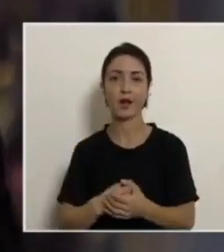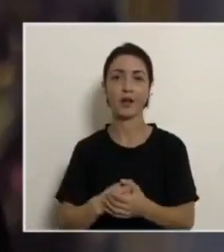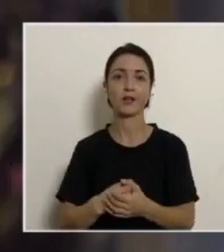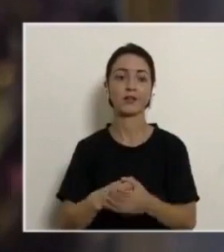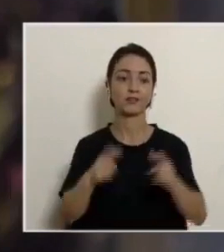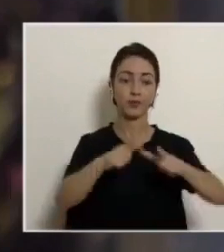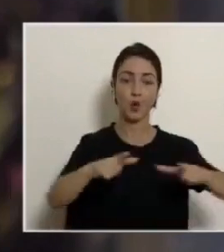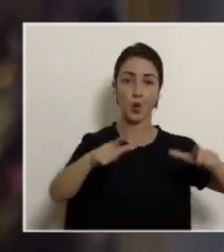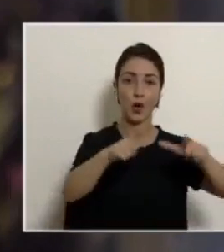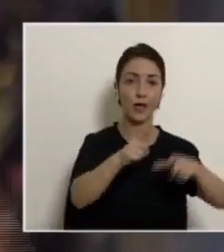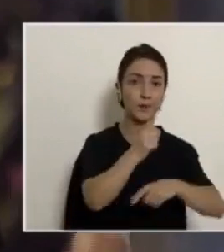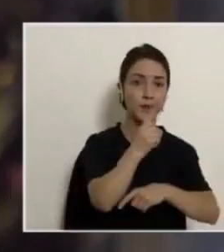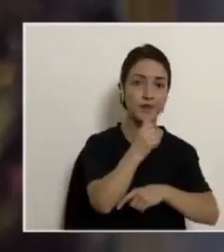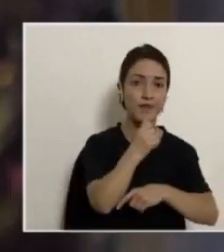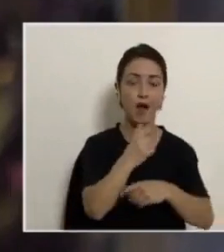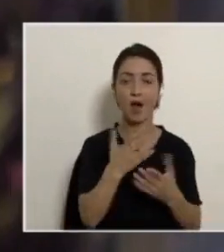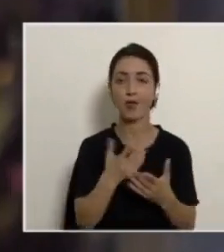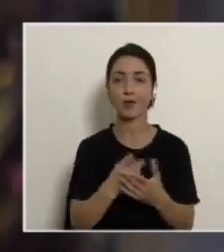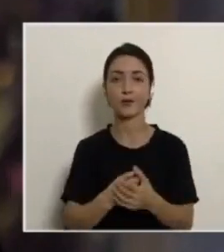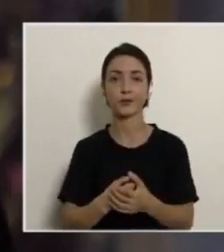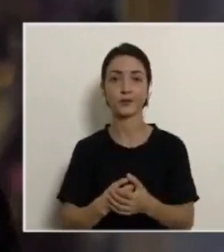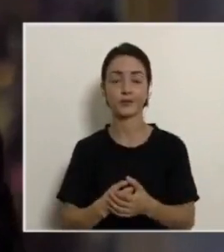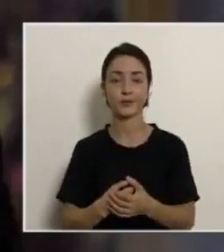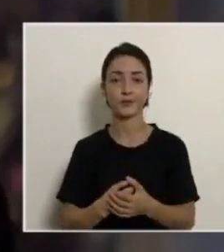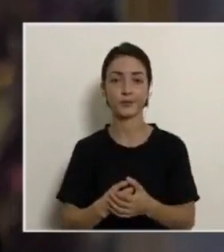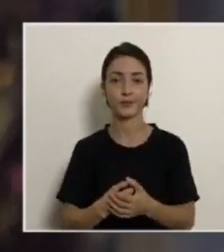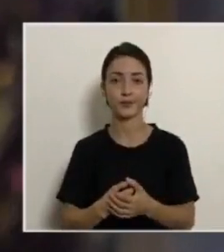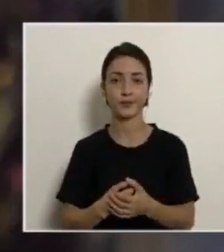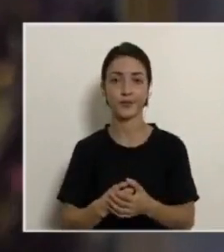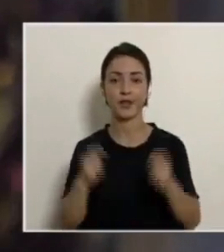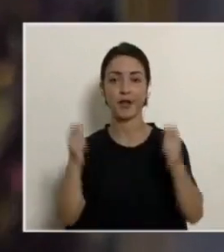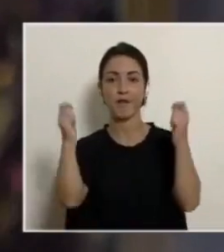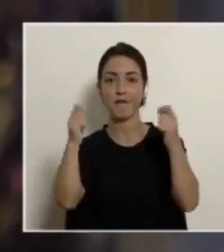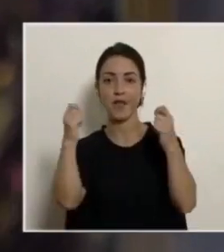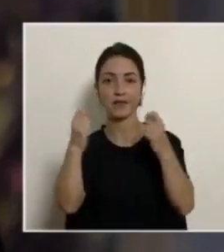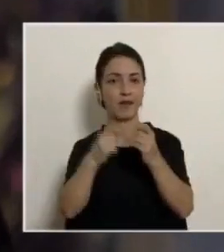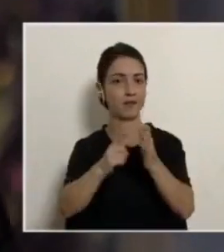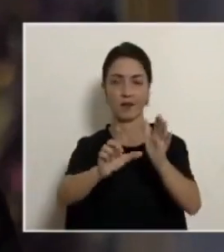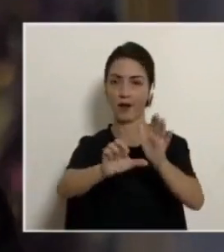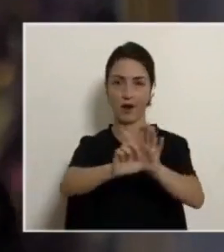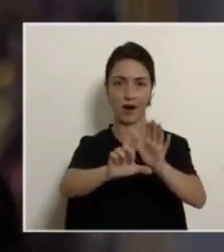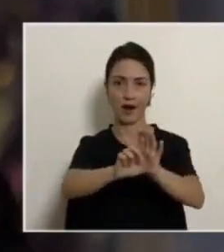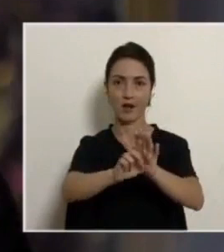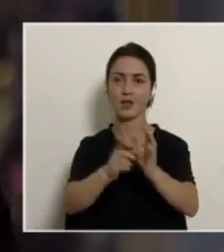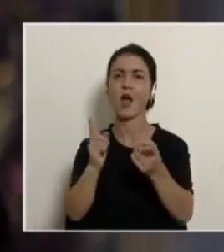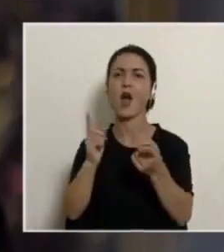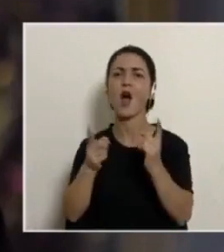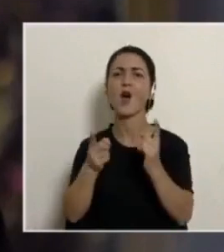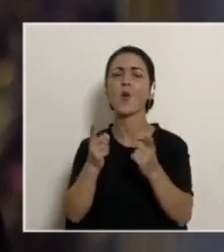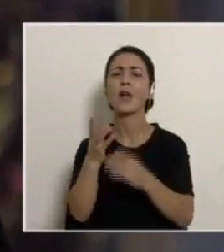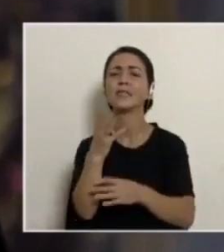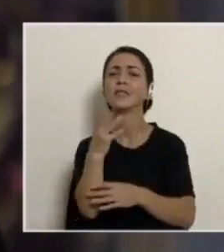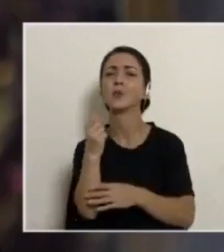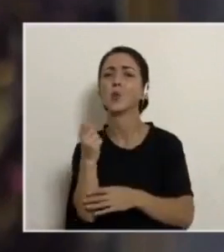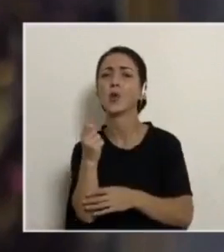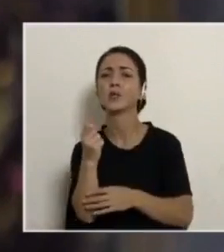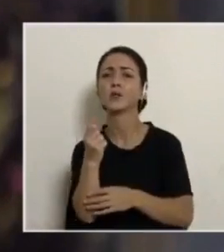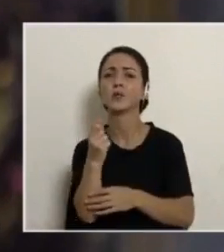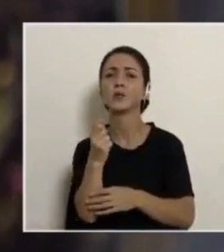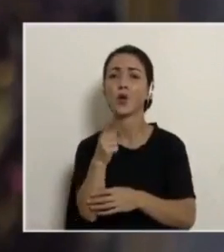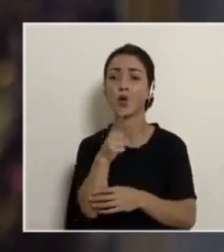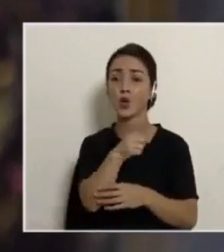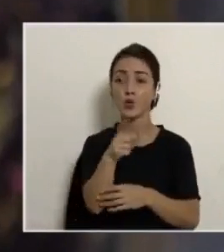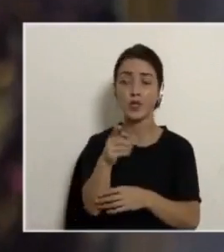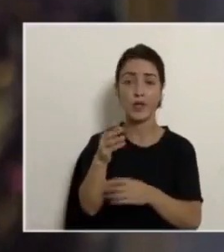haciendas, otro tipo de propiedades de las denominadas fiestas ilegales, ¿Cuál es el recuento de intervenciones que